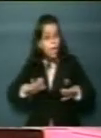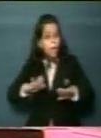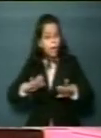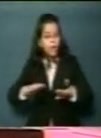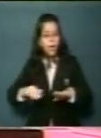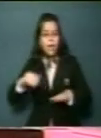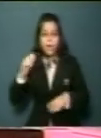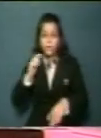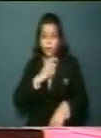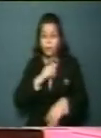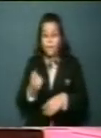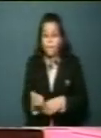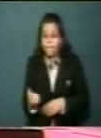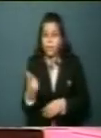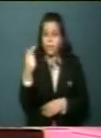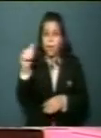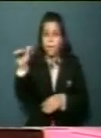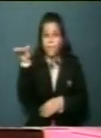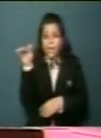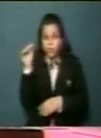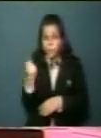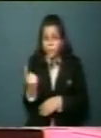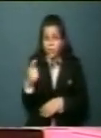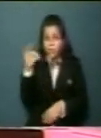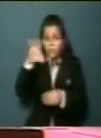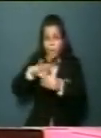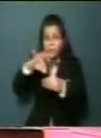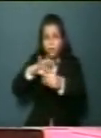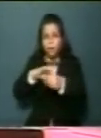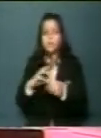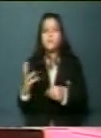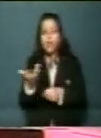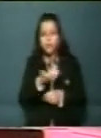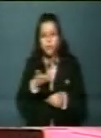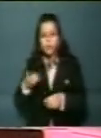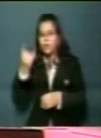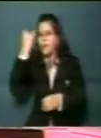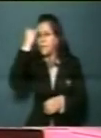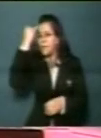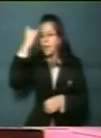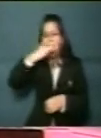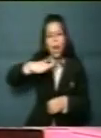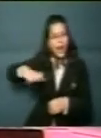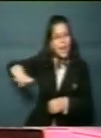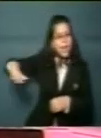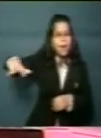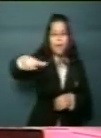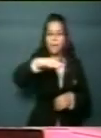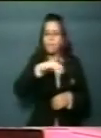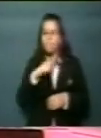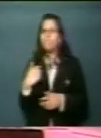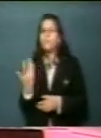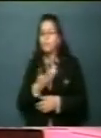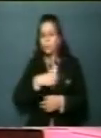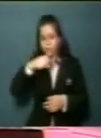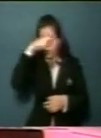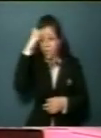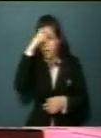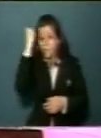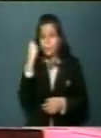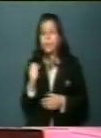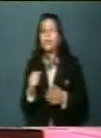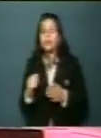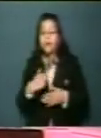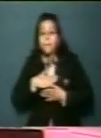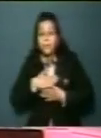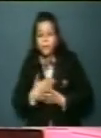coyuntura electoral del próximo mes de marzo, tendremos un marco ideal para trabajar en un consenso nacional en pro de